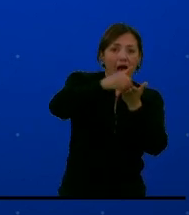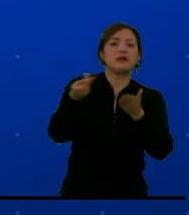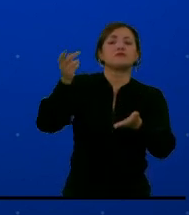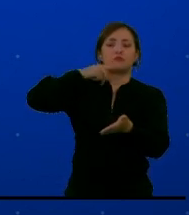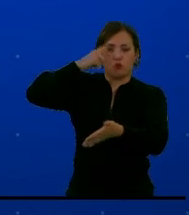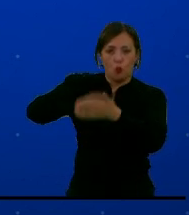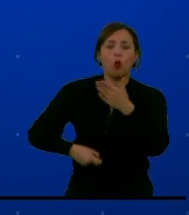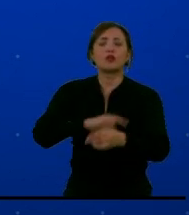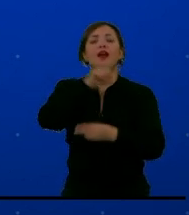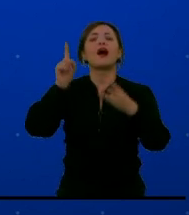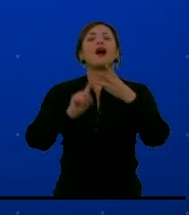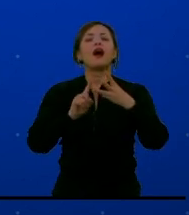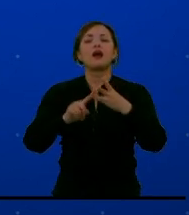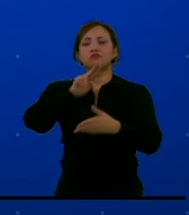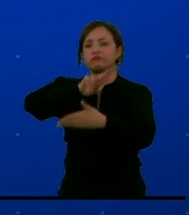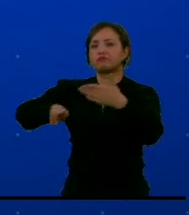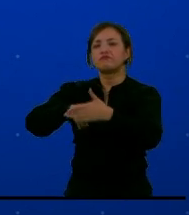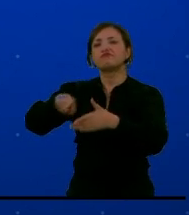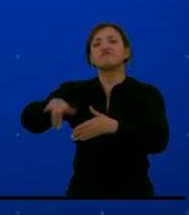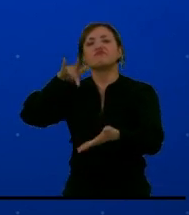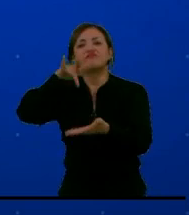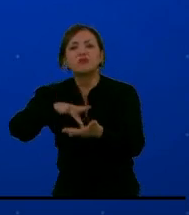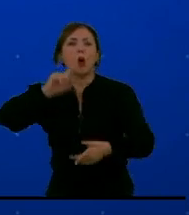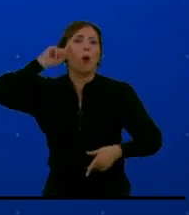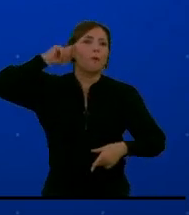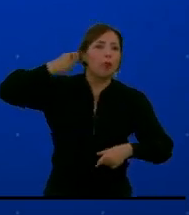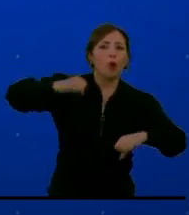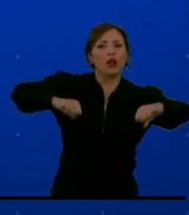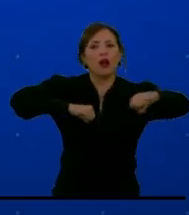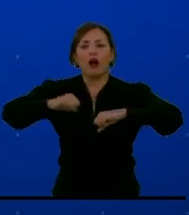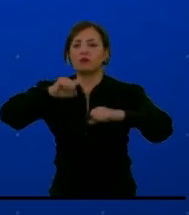inhabilitado para el ejercicio de derechos y funciones públicas por el mismo tiempo